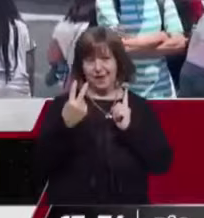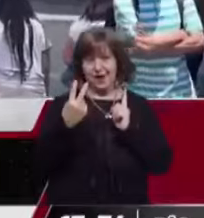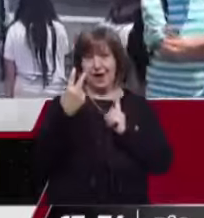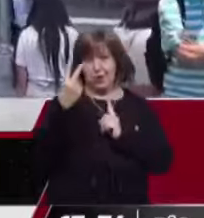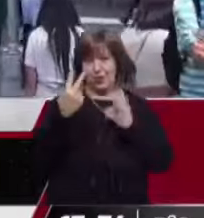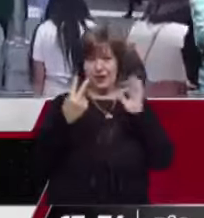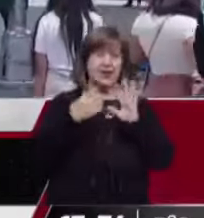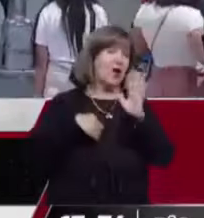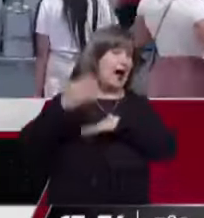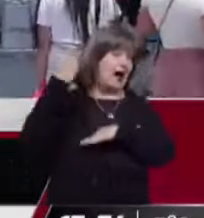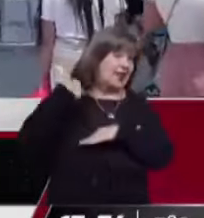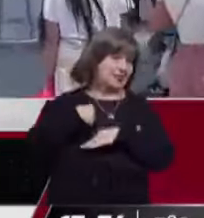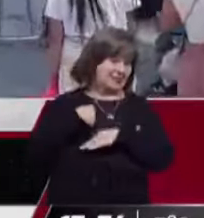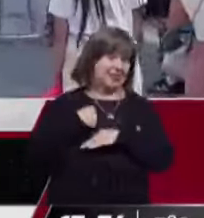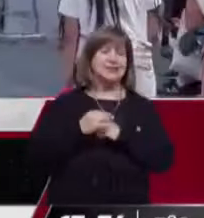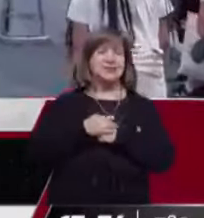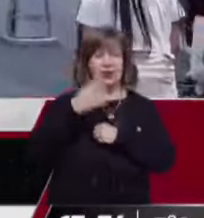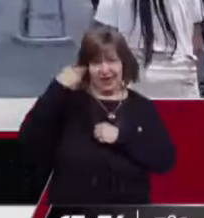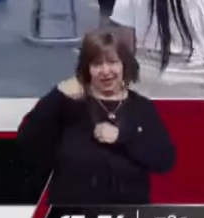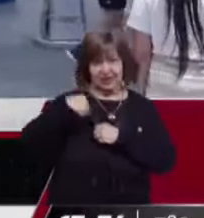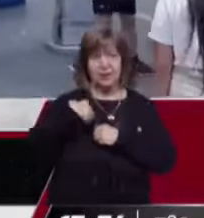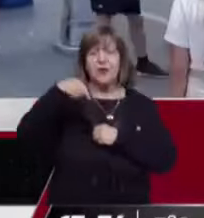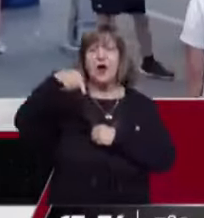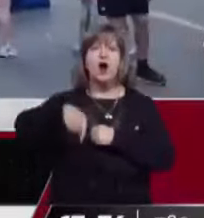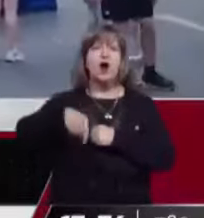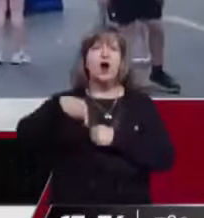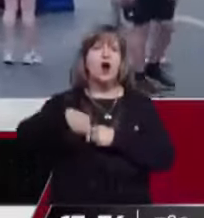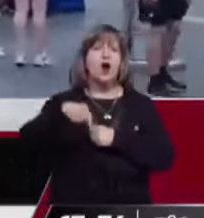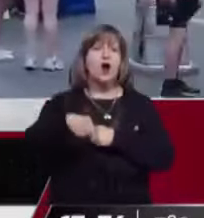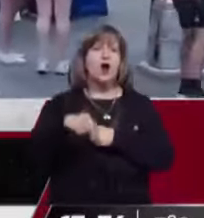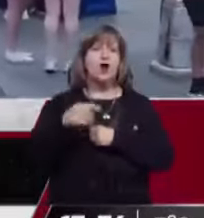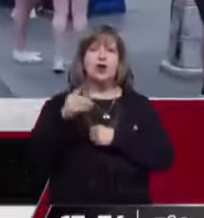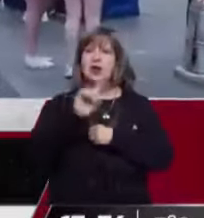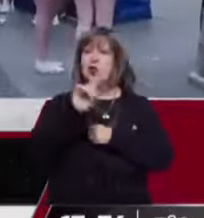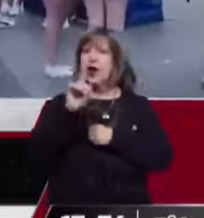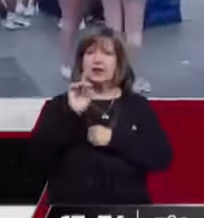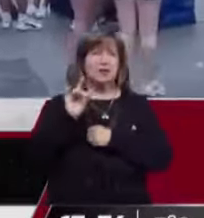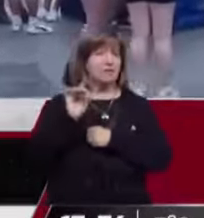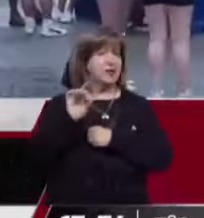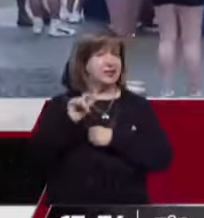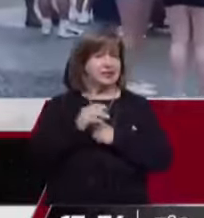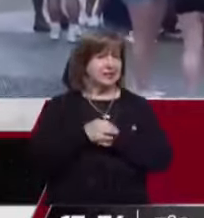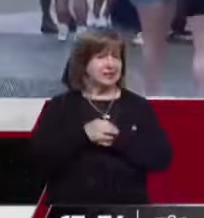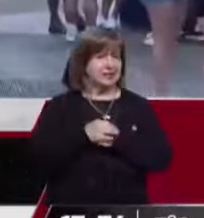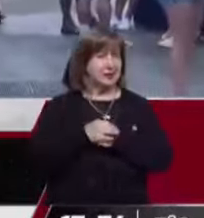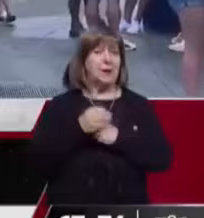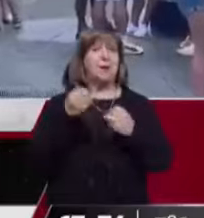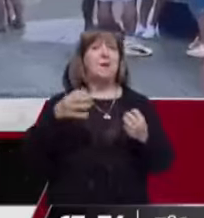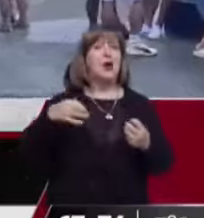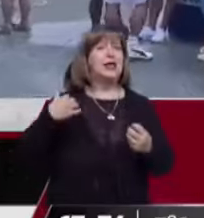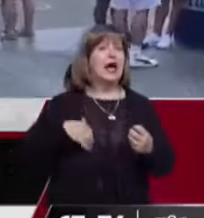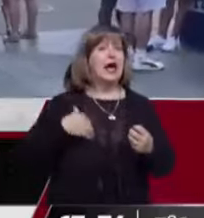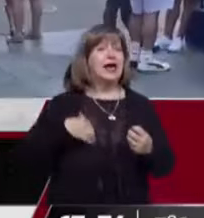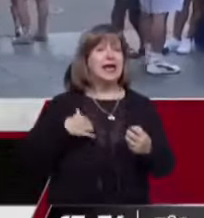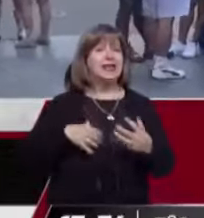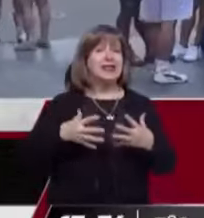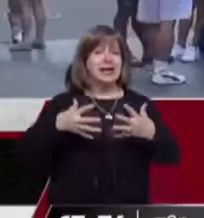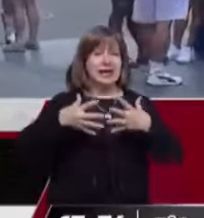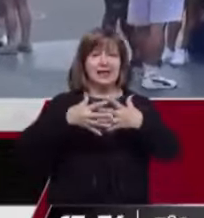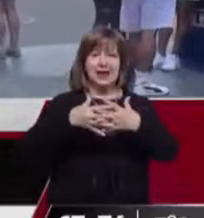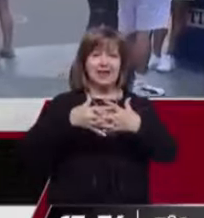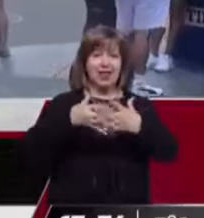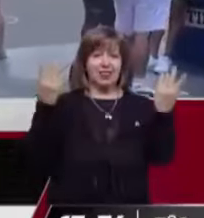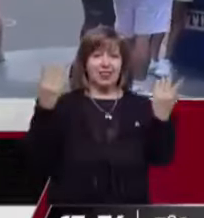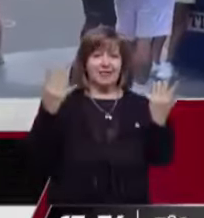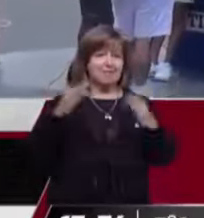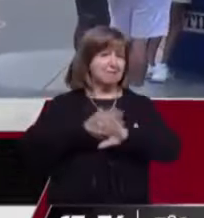Sí. No estuve tan lejos. Bueno, hoy no va a ser tan difícil. ¿Por qué? Porque Argentina se destrabó sobre el final del partido